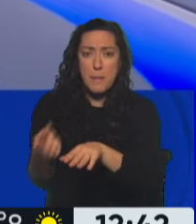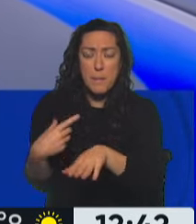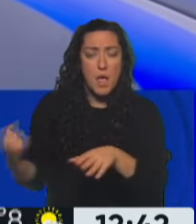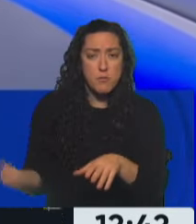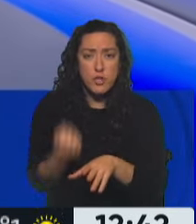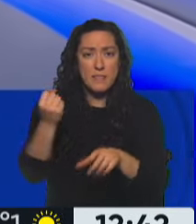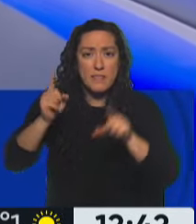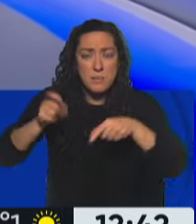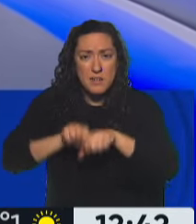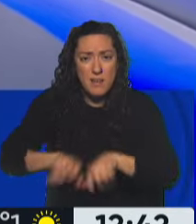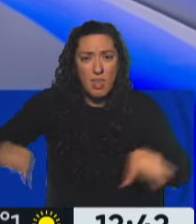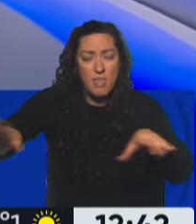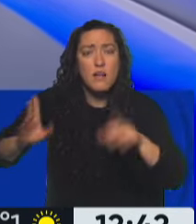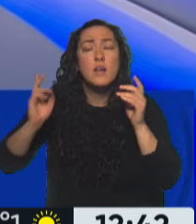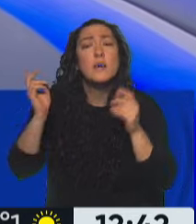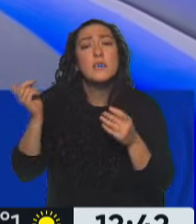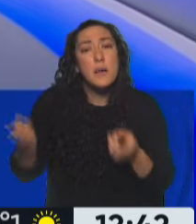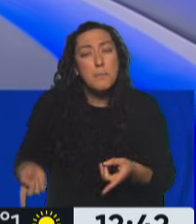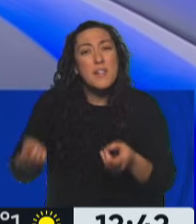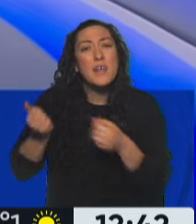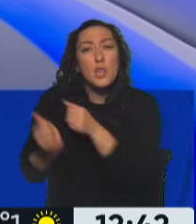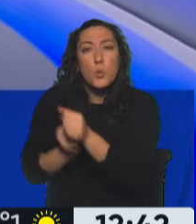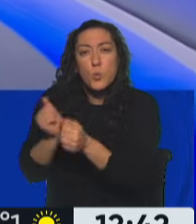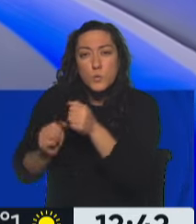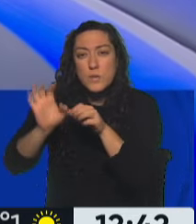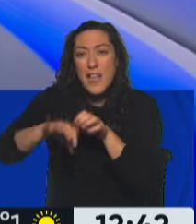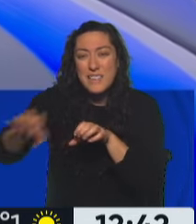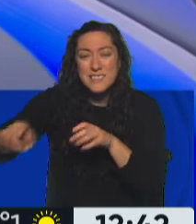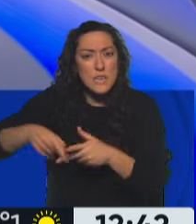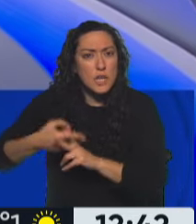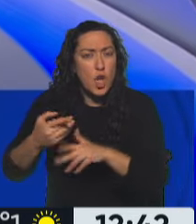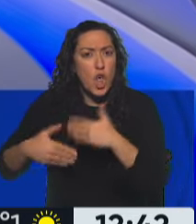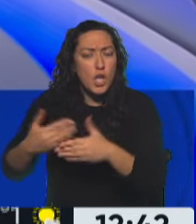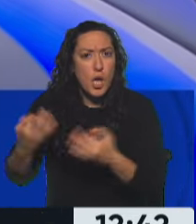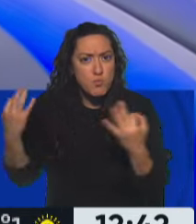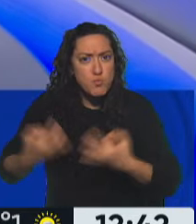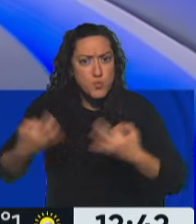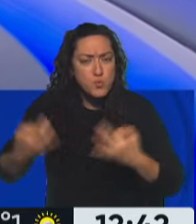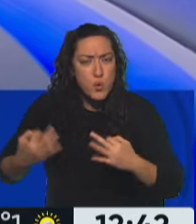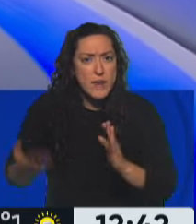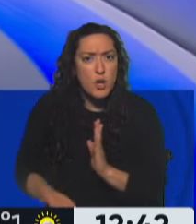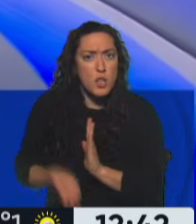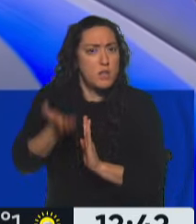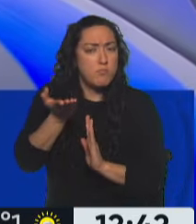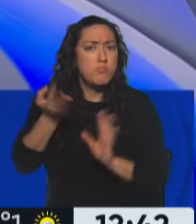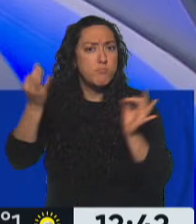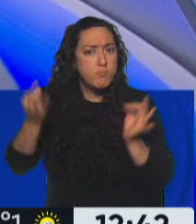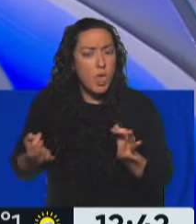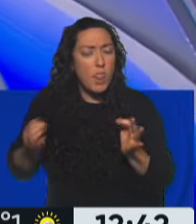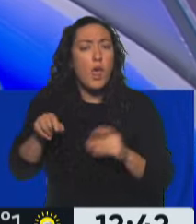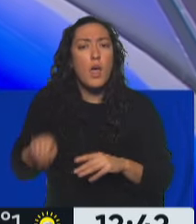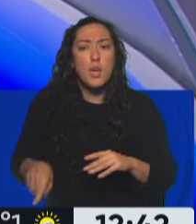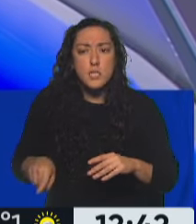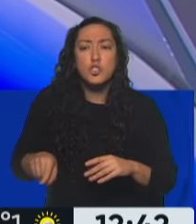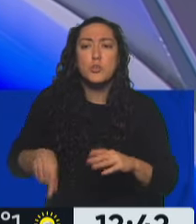conectividad muy importante y ha desarrollado industrias, como digo, de alta tecnología, realmente que son las que están,